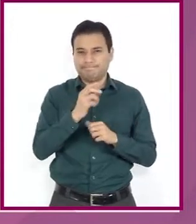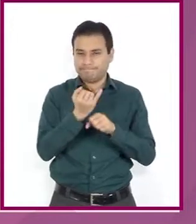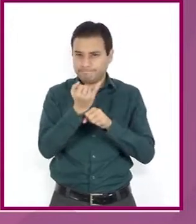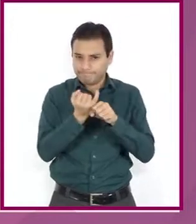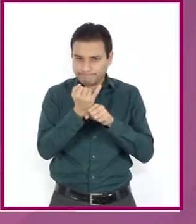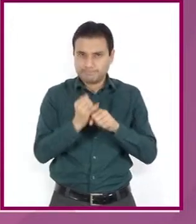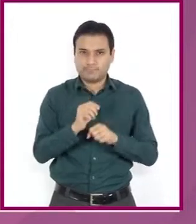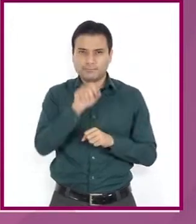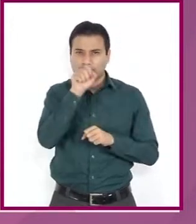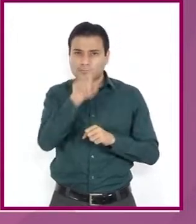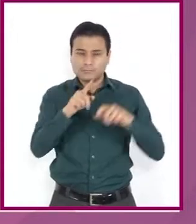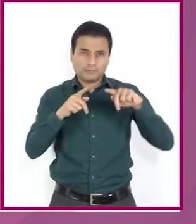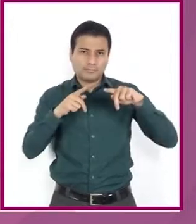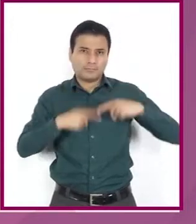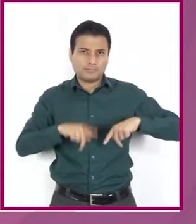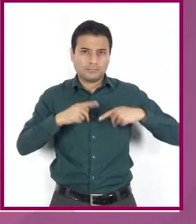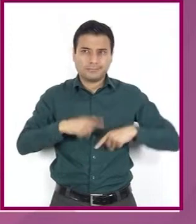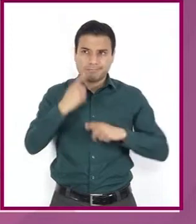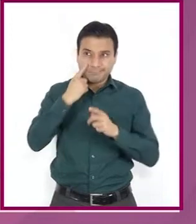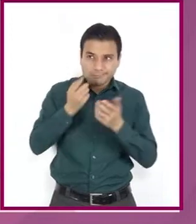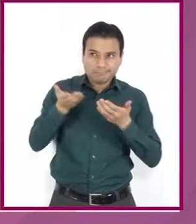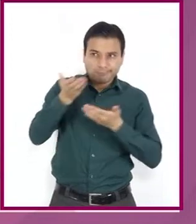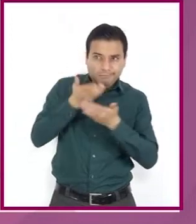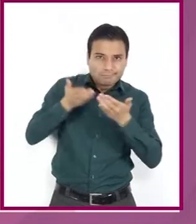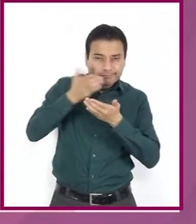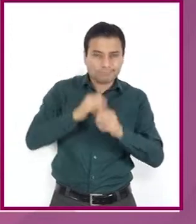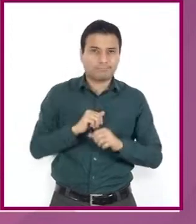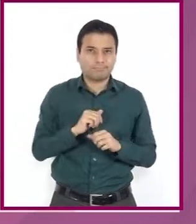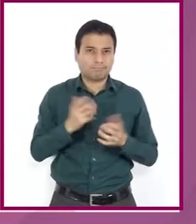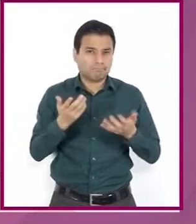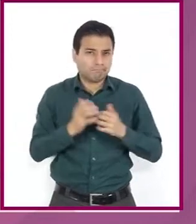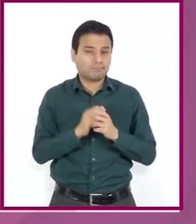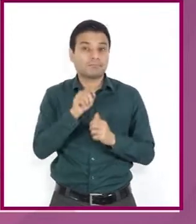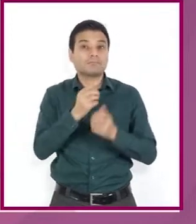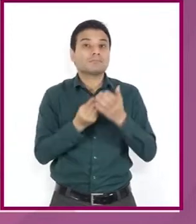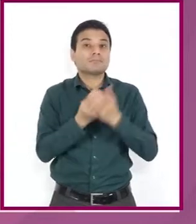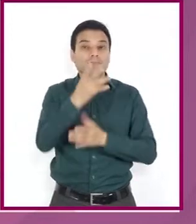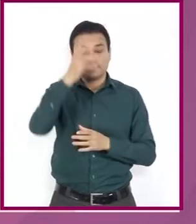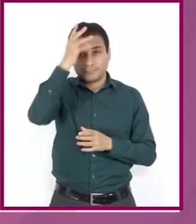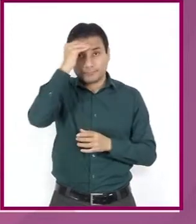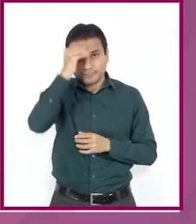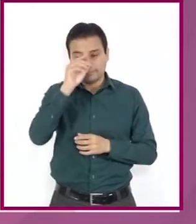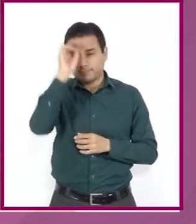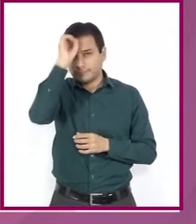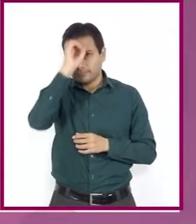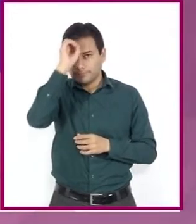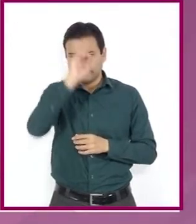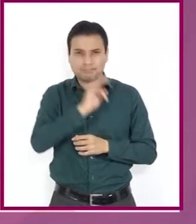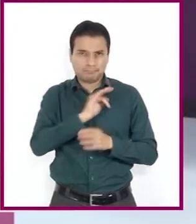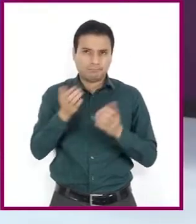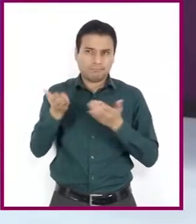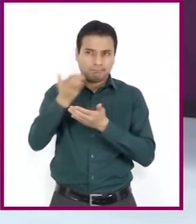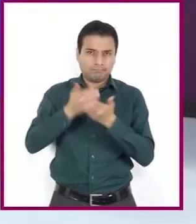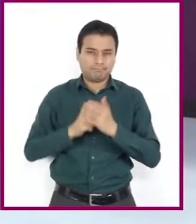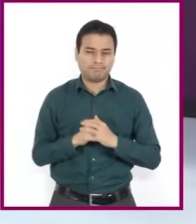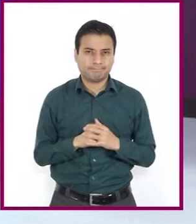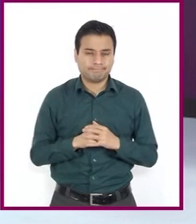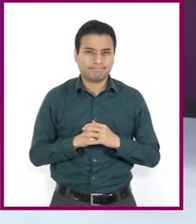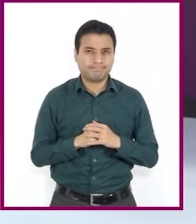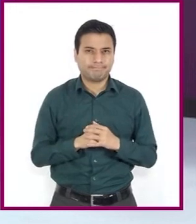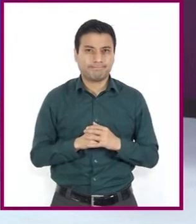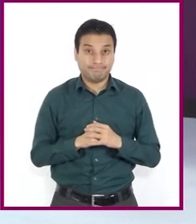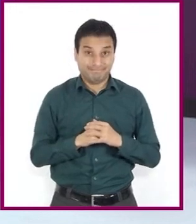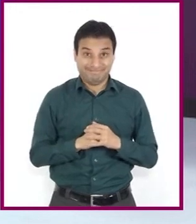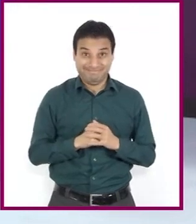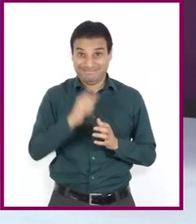lectura, cómo resolvieron las dudas que tenían, lo nuevo que aprendieron y su opinión de los textos. Si